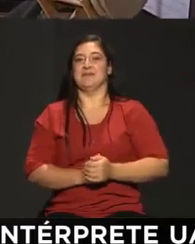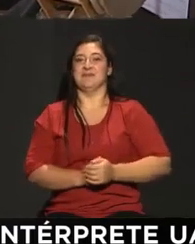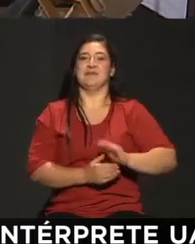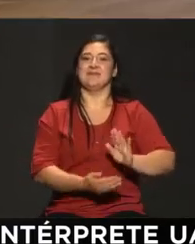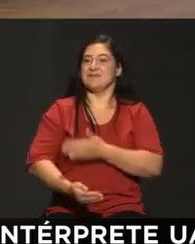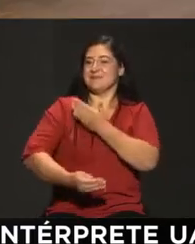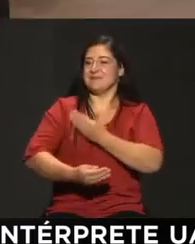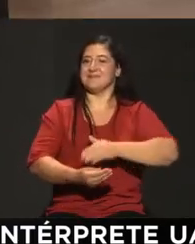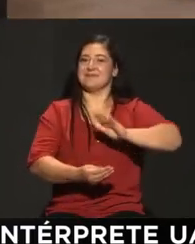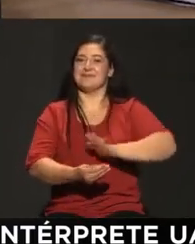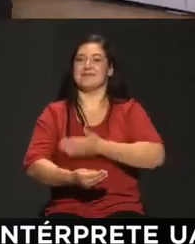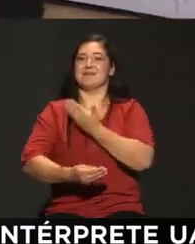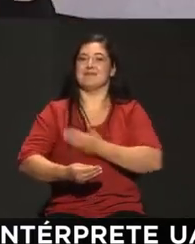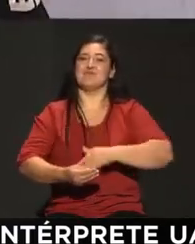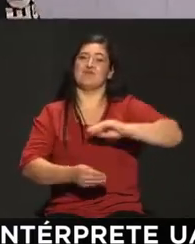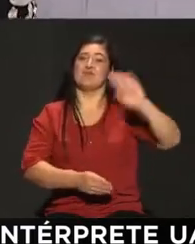Mano arriba. Ventilador.